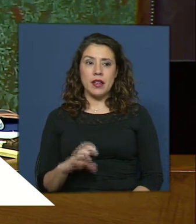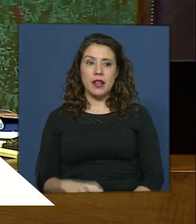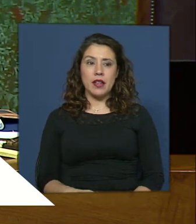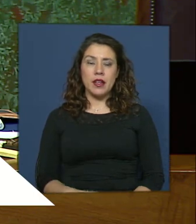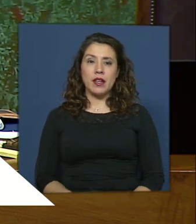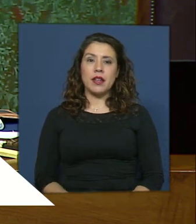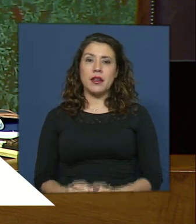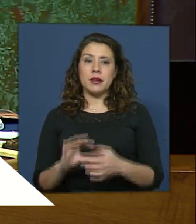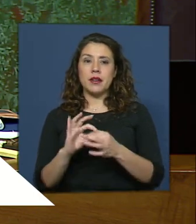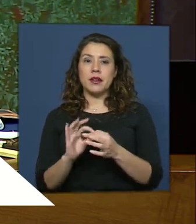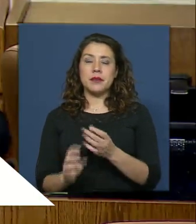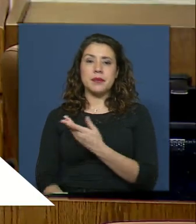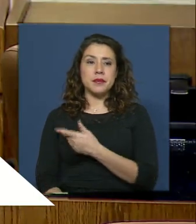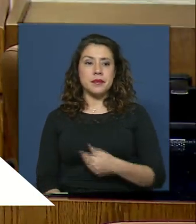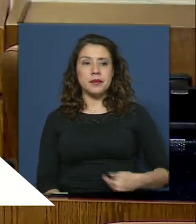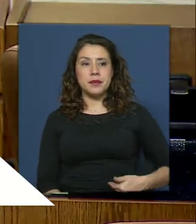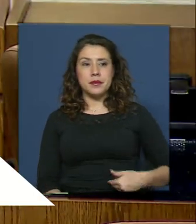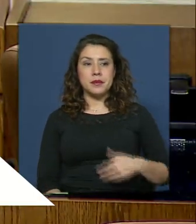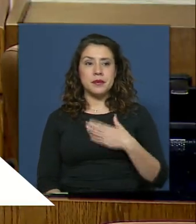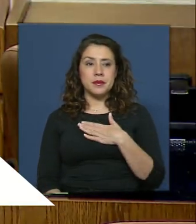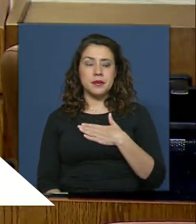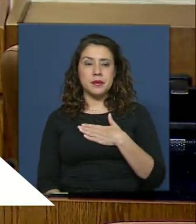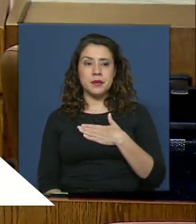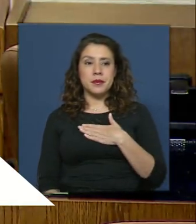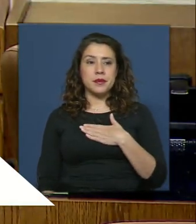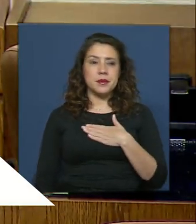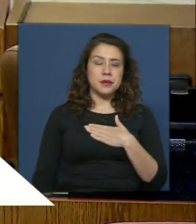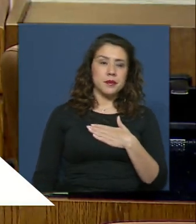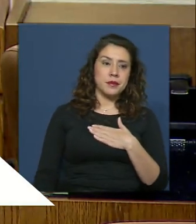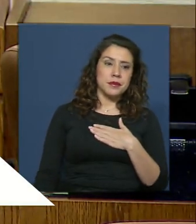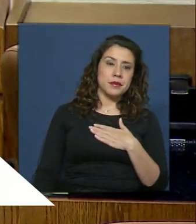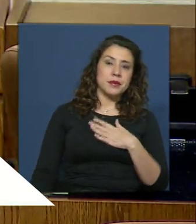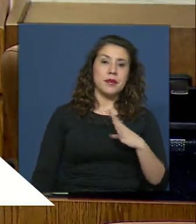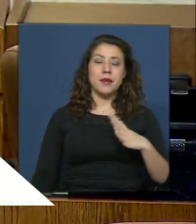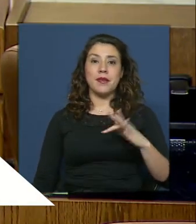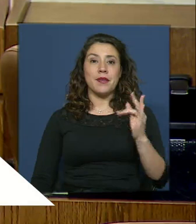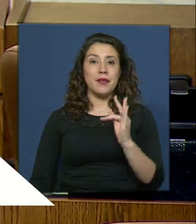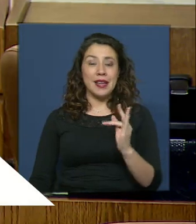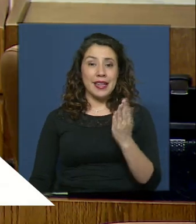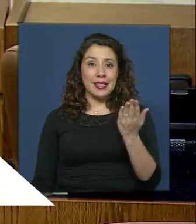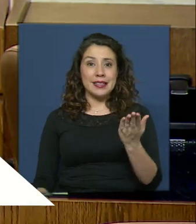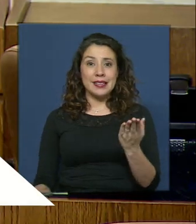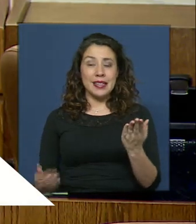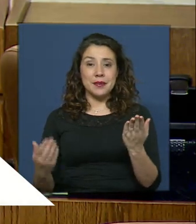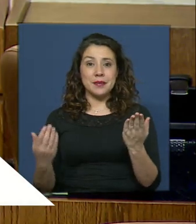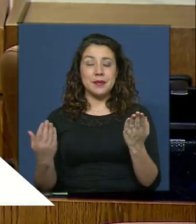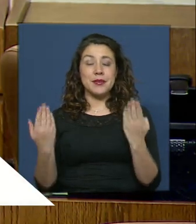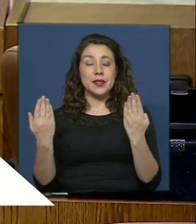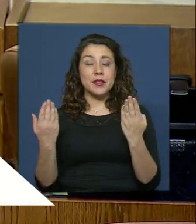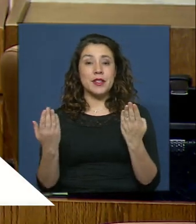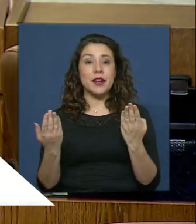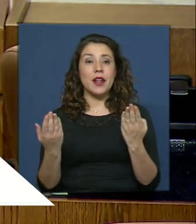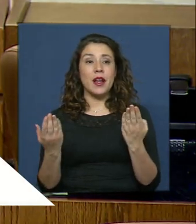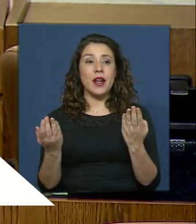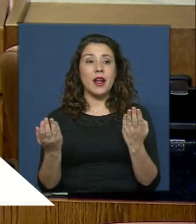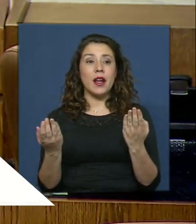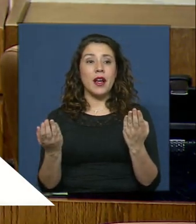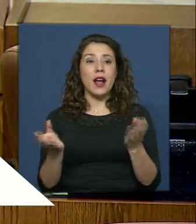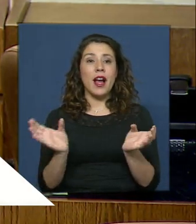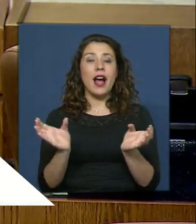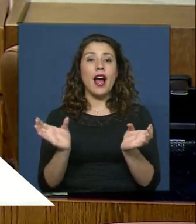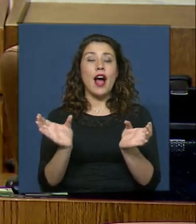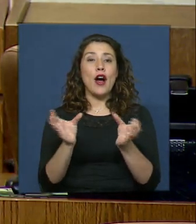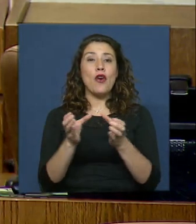Muchas gracias, presidente. Me gustaría partir felicitando y saludando a un grupo de